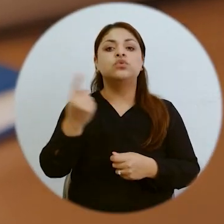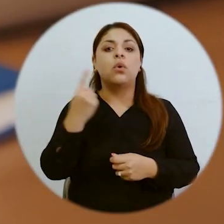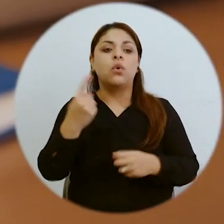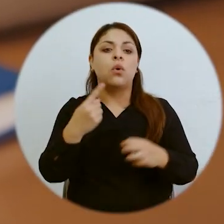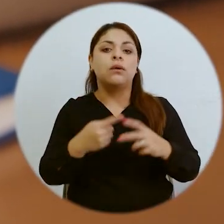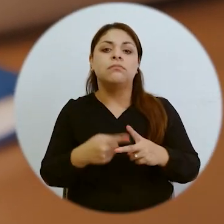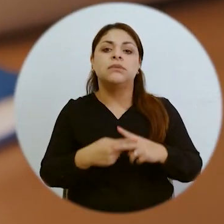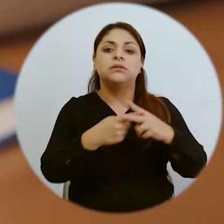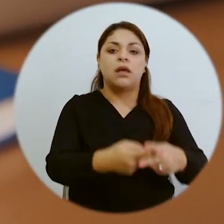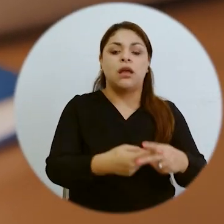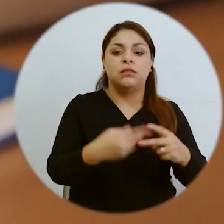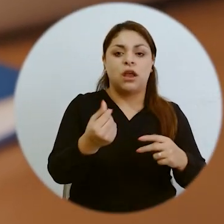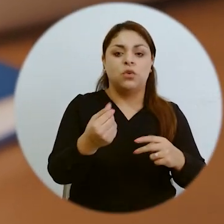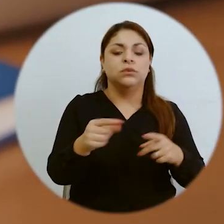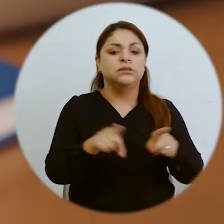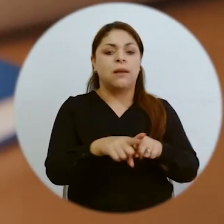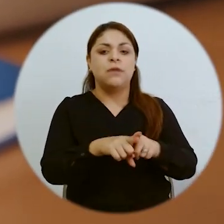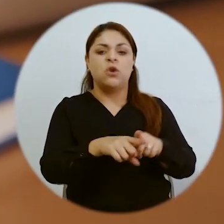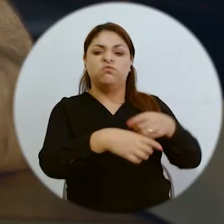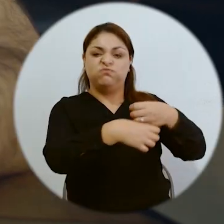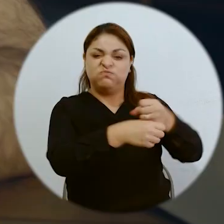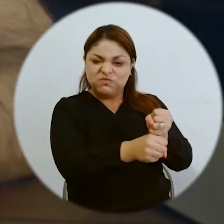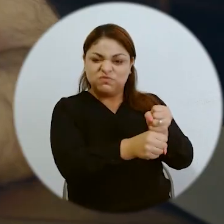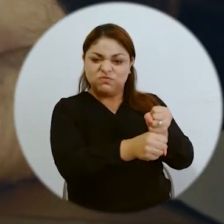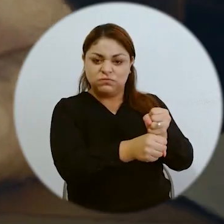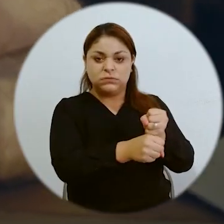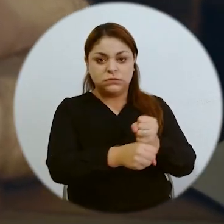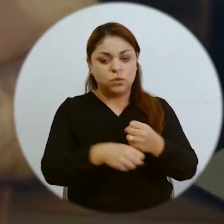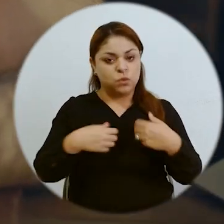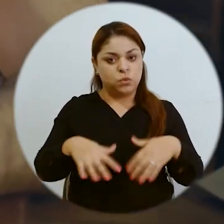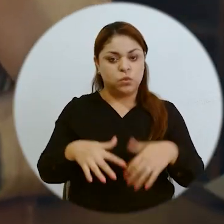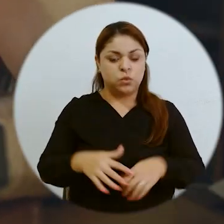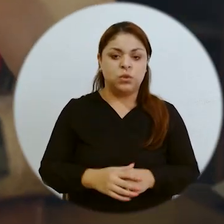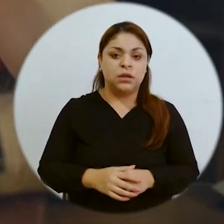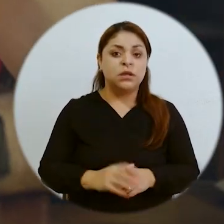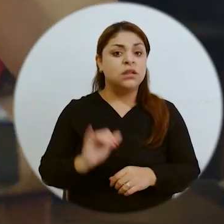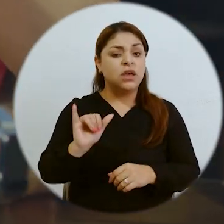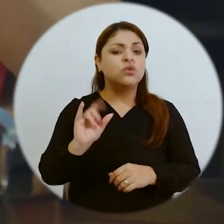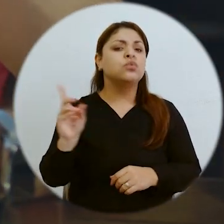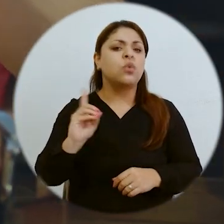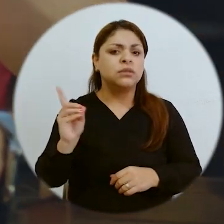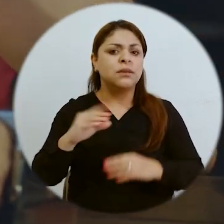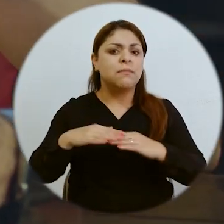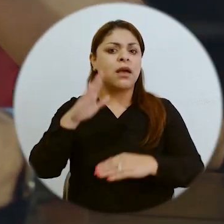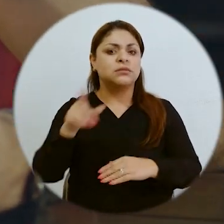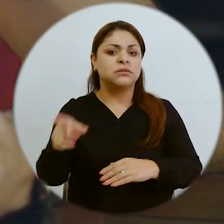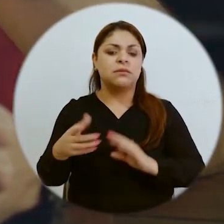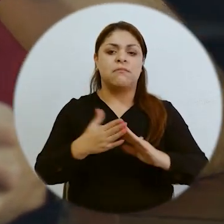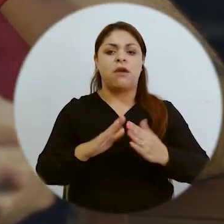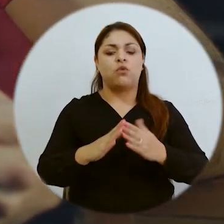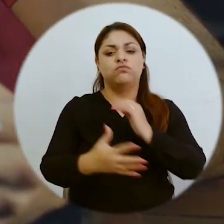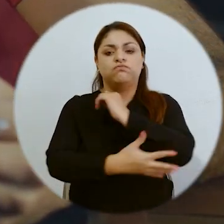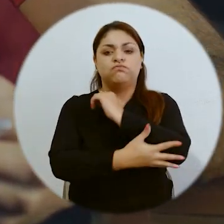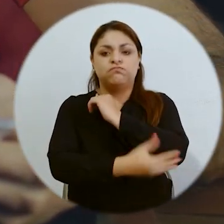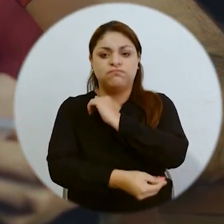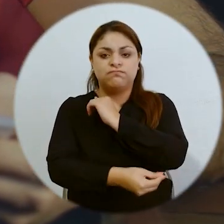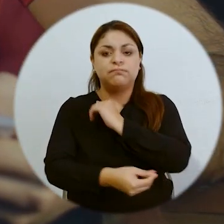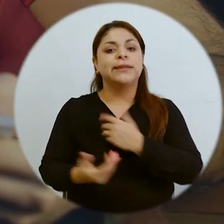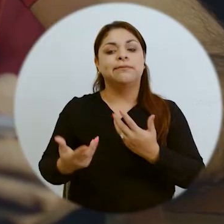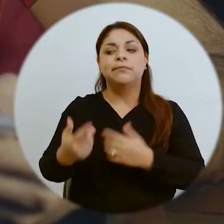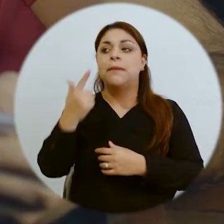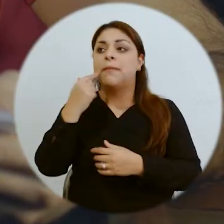nuestros padres o hermanos. Es decir, el gota a gota es un sistema extorsivo de crimen